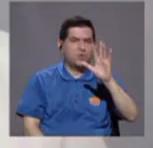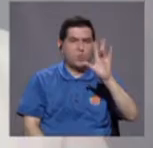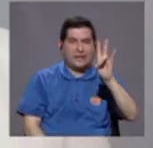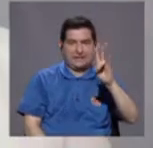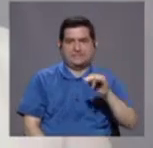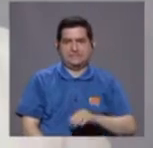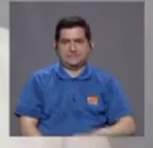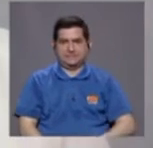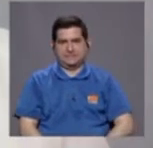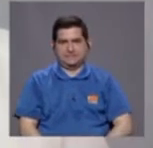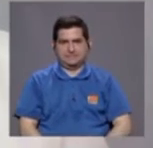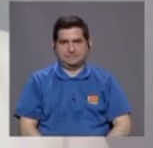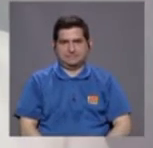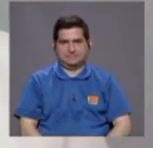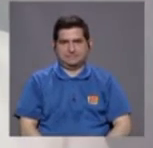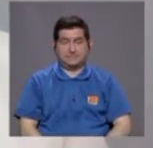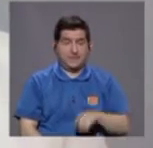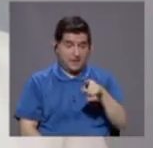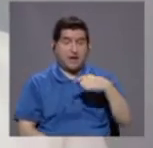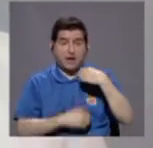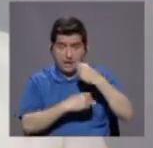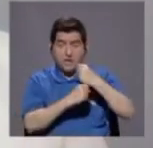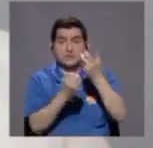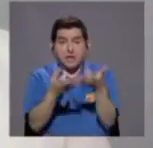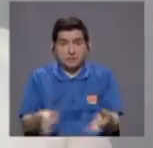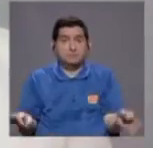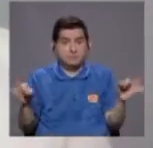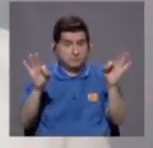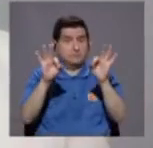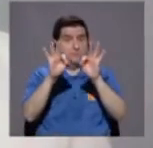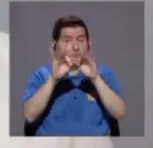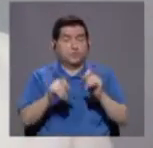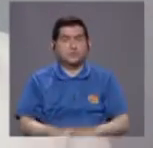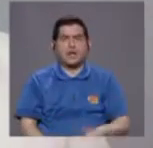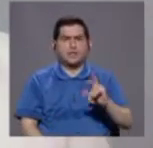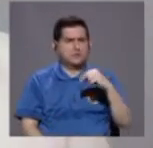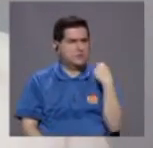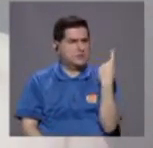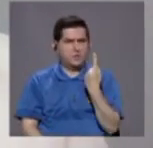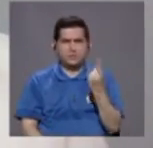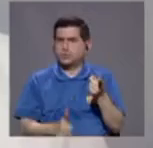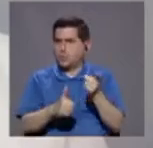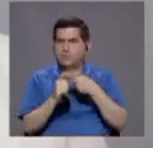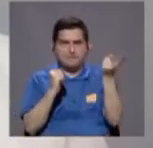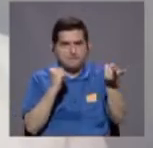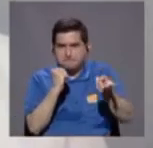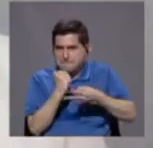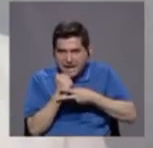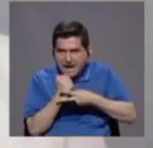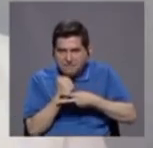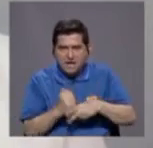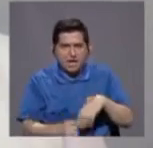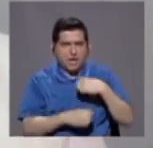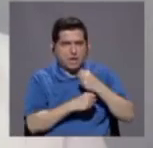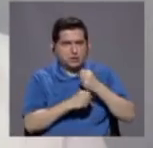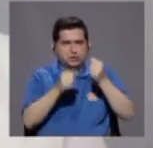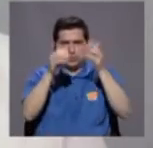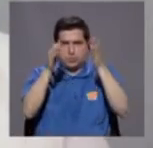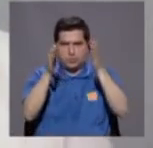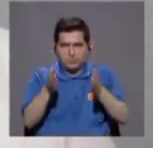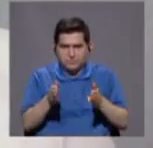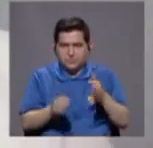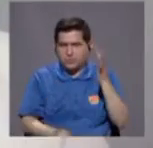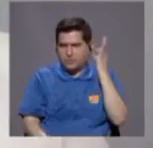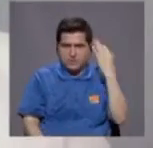1957, y esta huelga es importante no solamente porque fue la primera vez que los maestros y